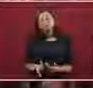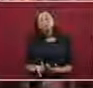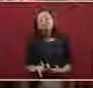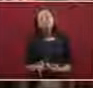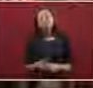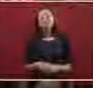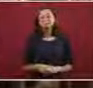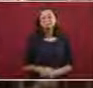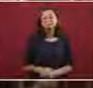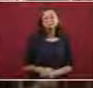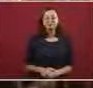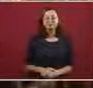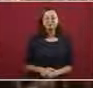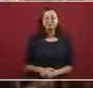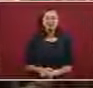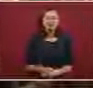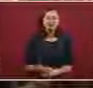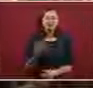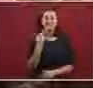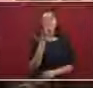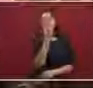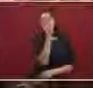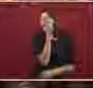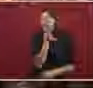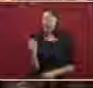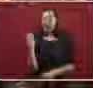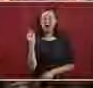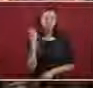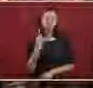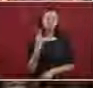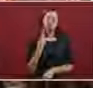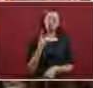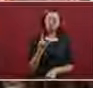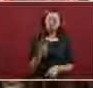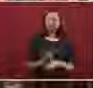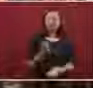El maestro de la simulación política